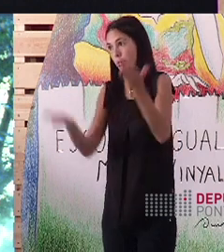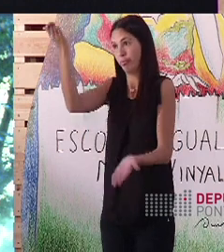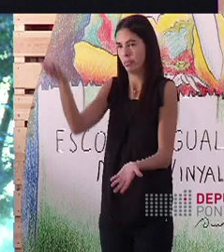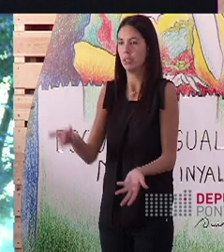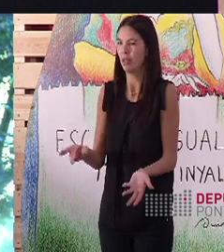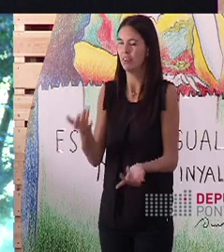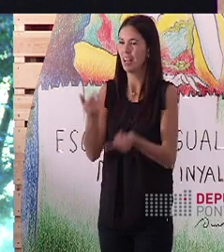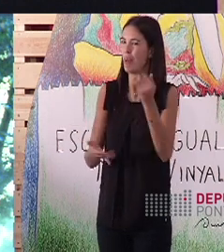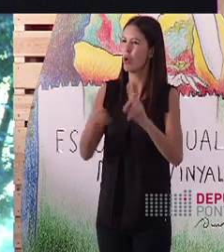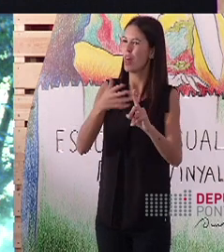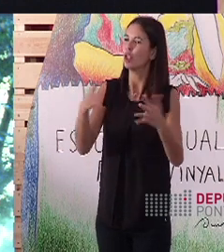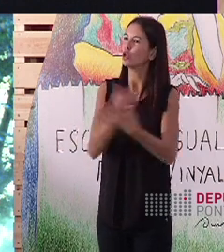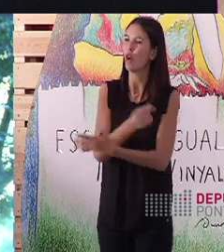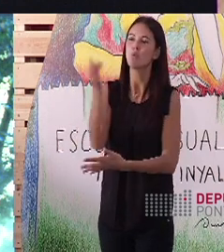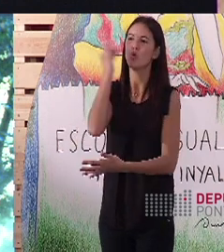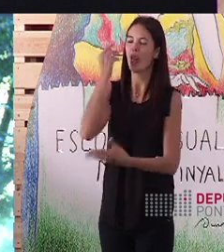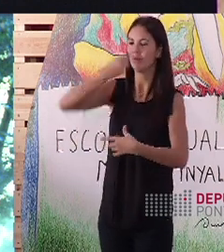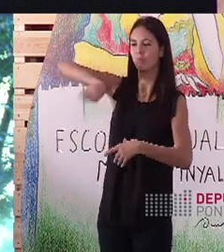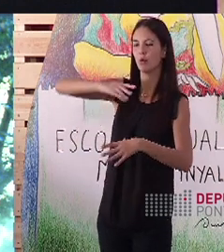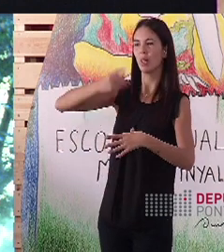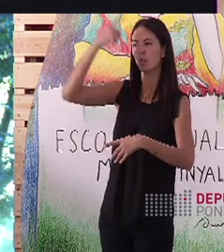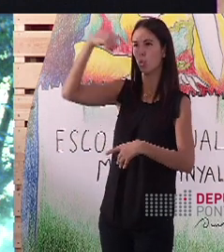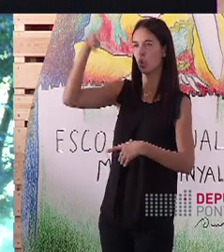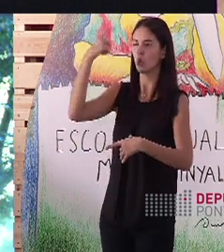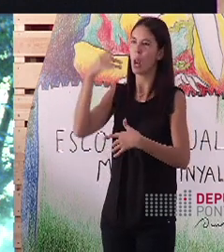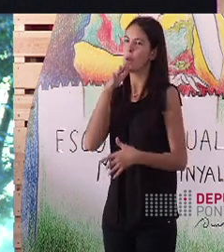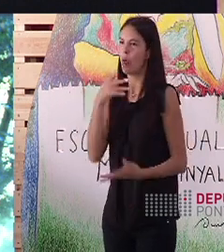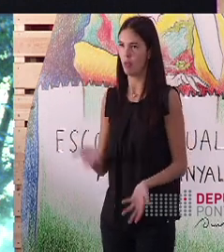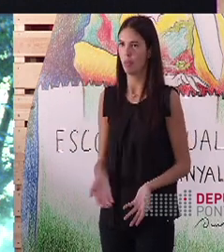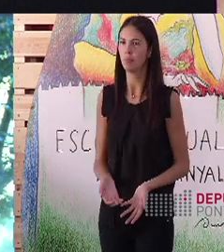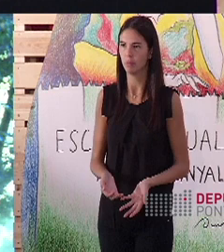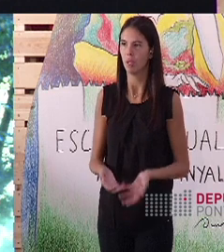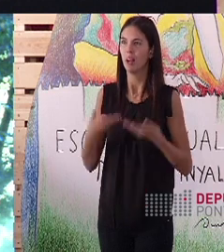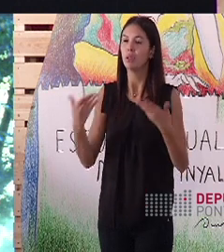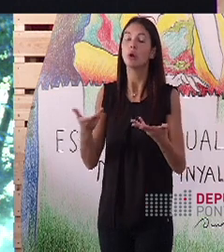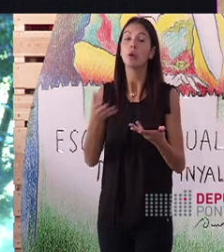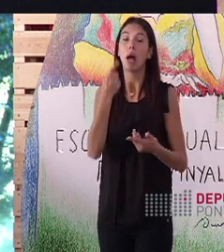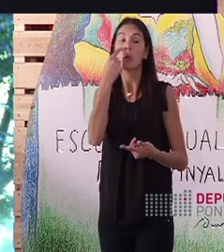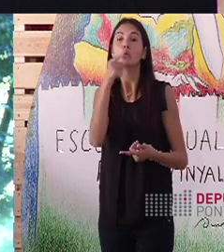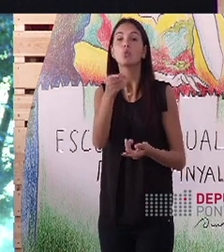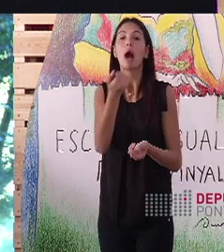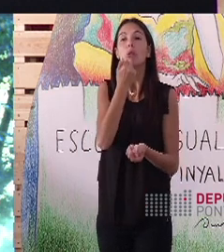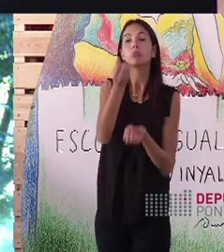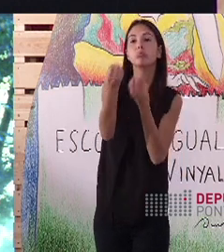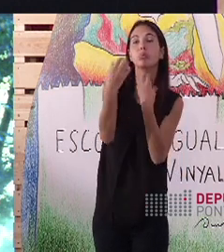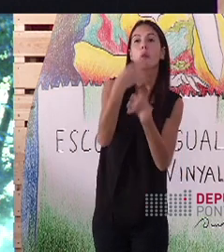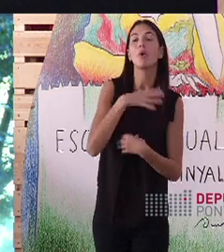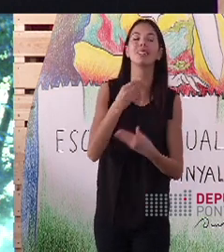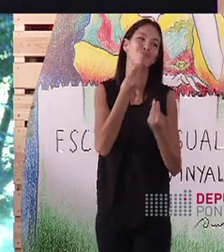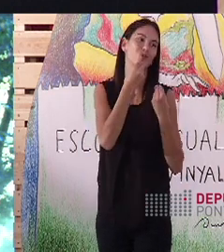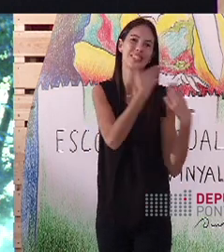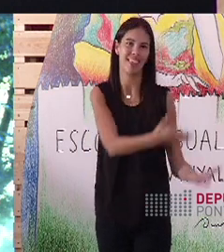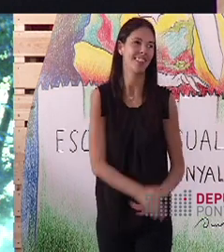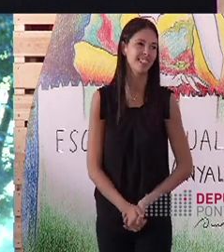padecemos todas as mulleres na nosa cultura da violación. Entón, si nos podes comentar ti algo desto. E moitas